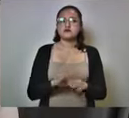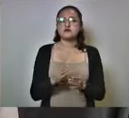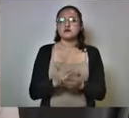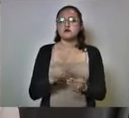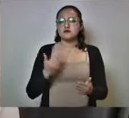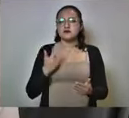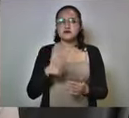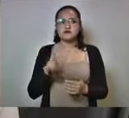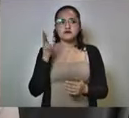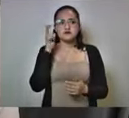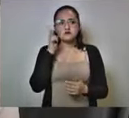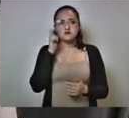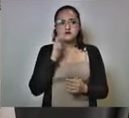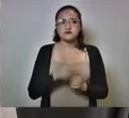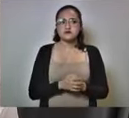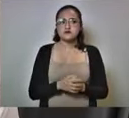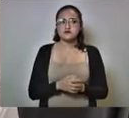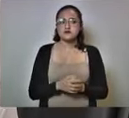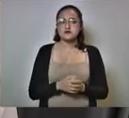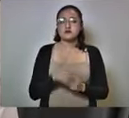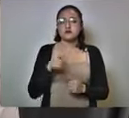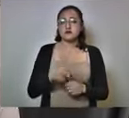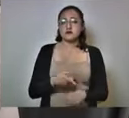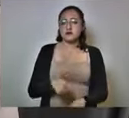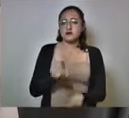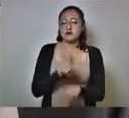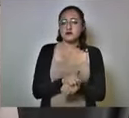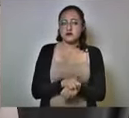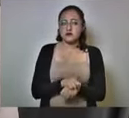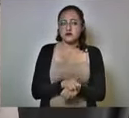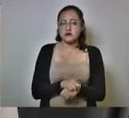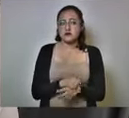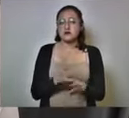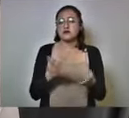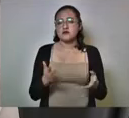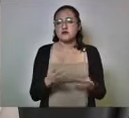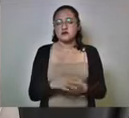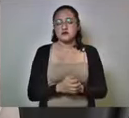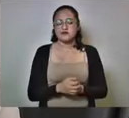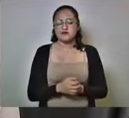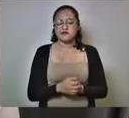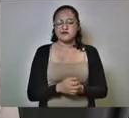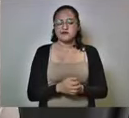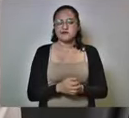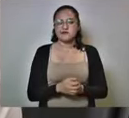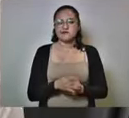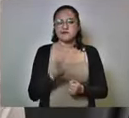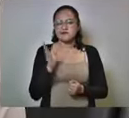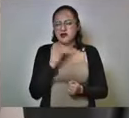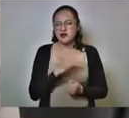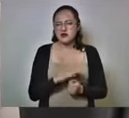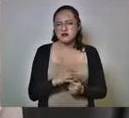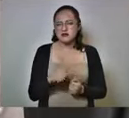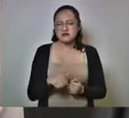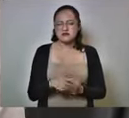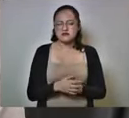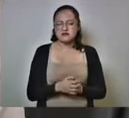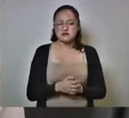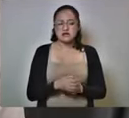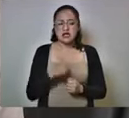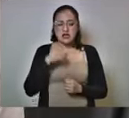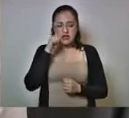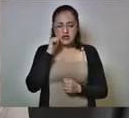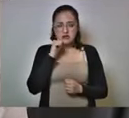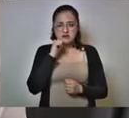escuchar, no es un día del todo bueno. Señor gobernador, al corte